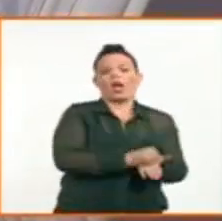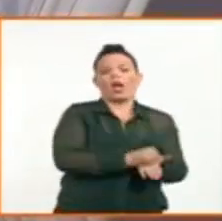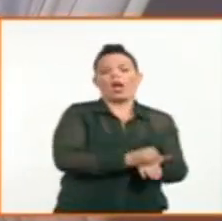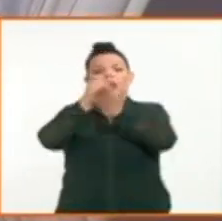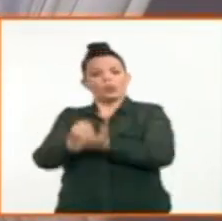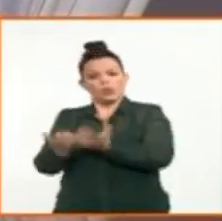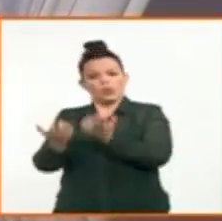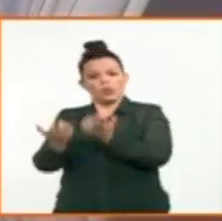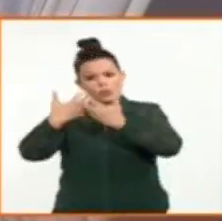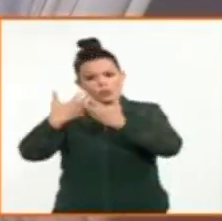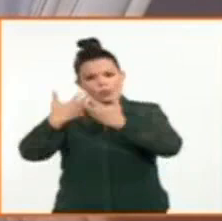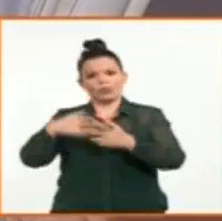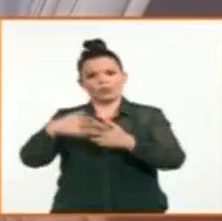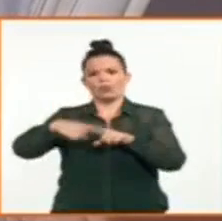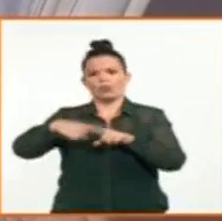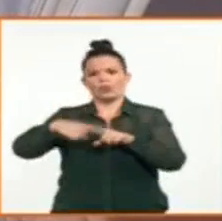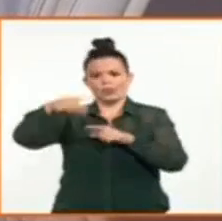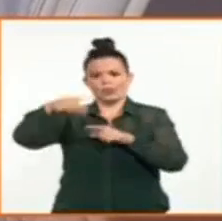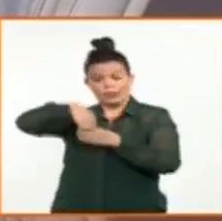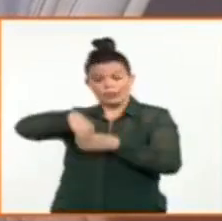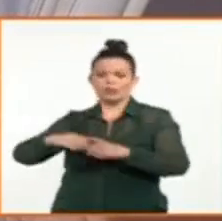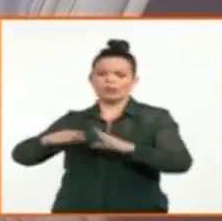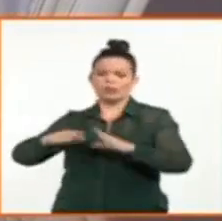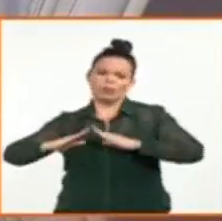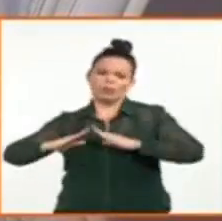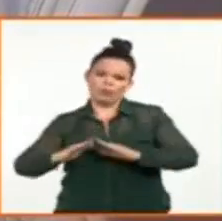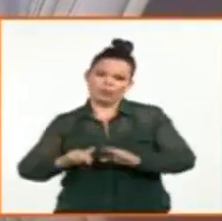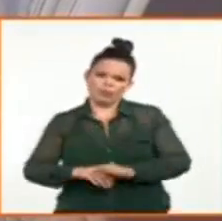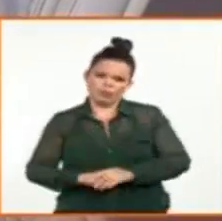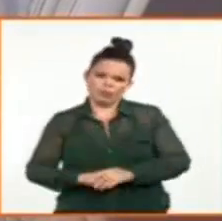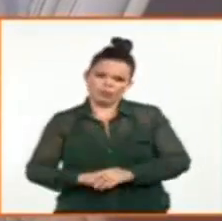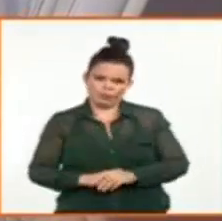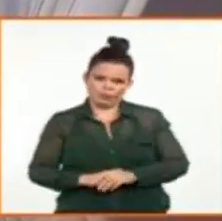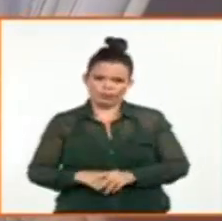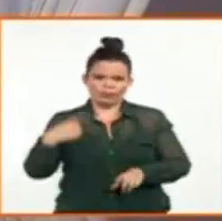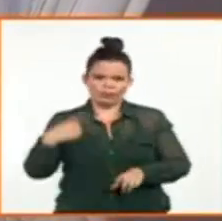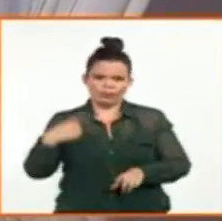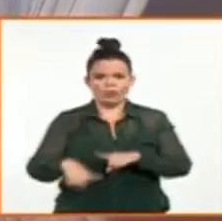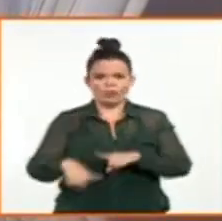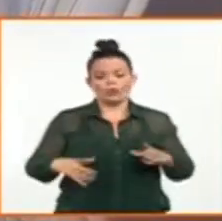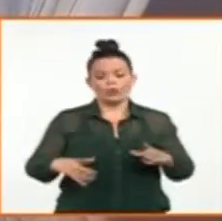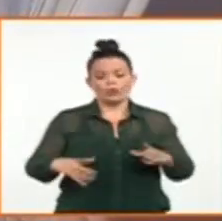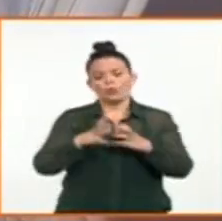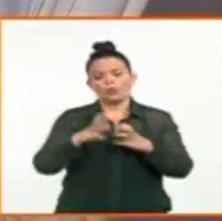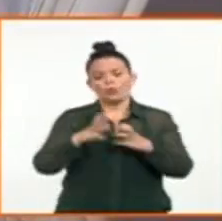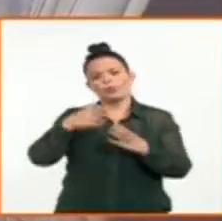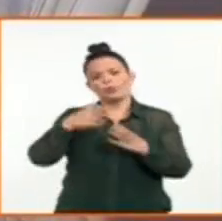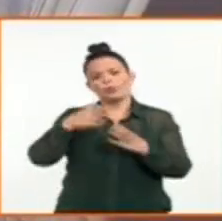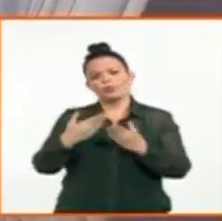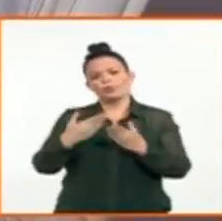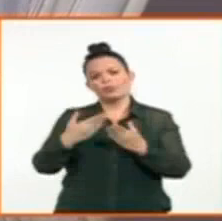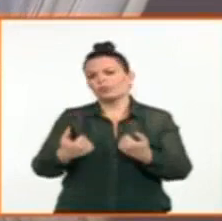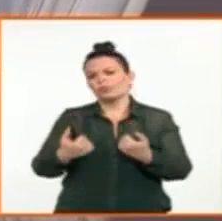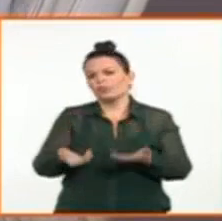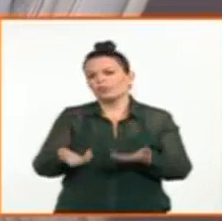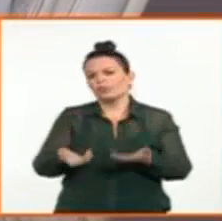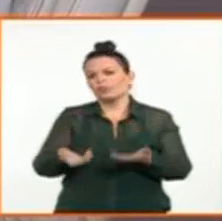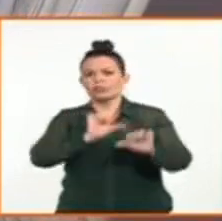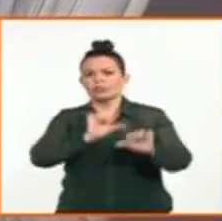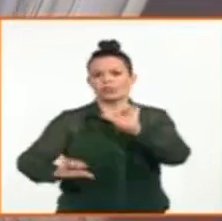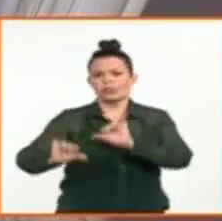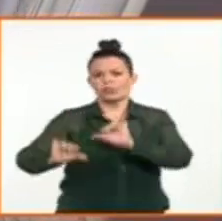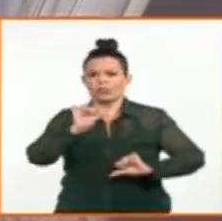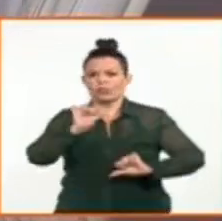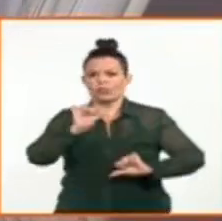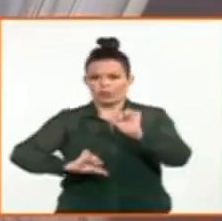que vaya solucionando parte de esos programas. Otro de los grupos empresariales es el grupo de la industria química, que tiene importantes producciones como la de